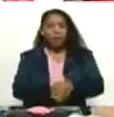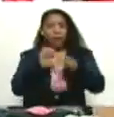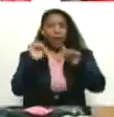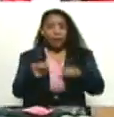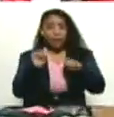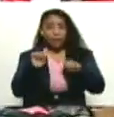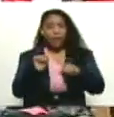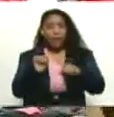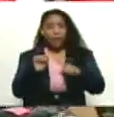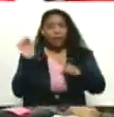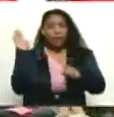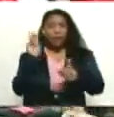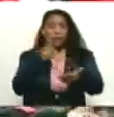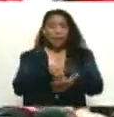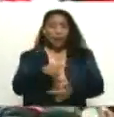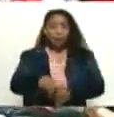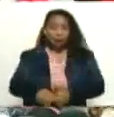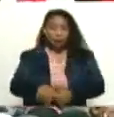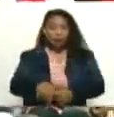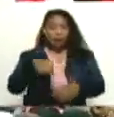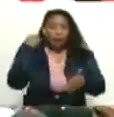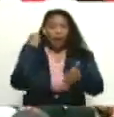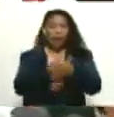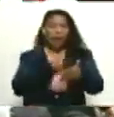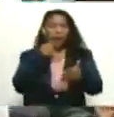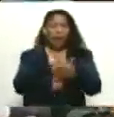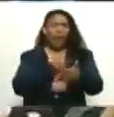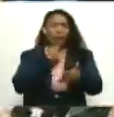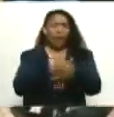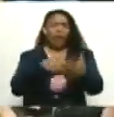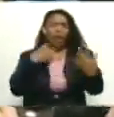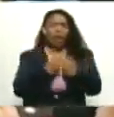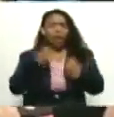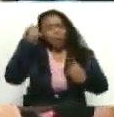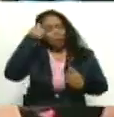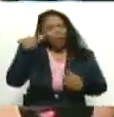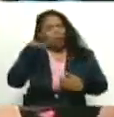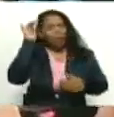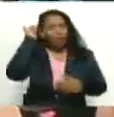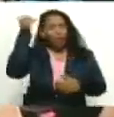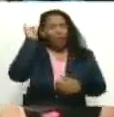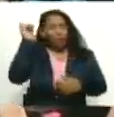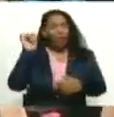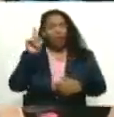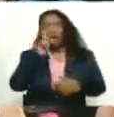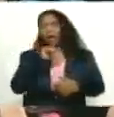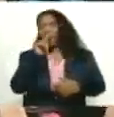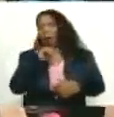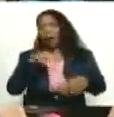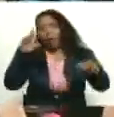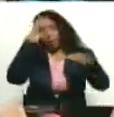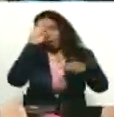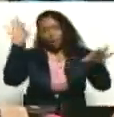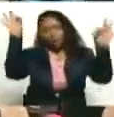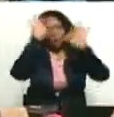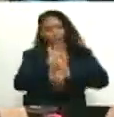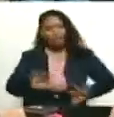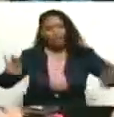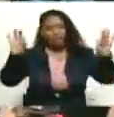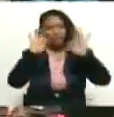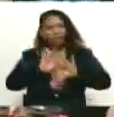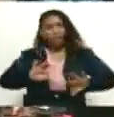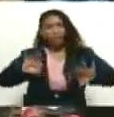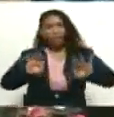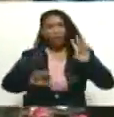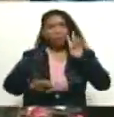se viene para Yaracuy a luchar desde Yaracuy junto al pueblo de Yaracuy. No tengo ninguna duda que